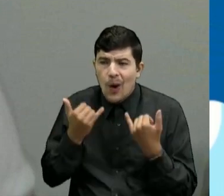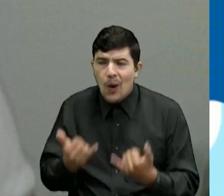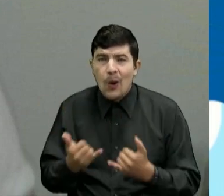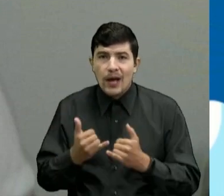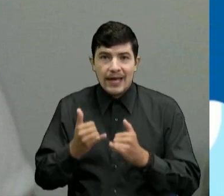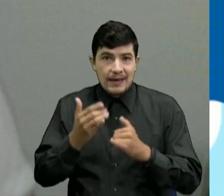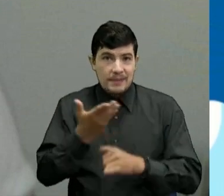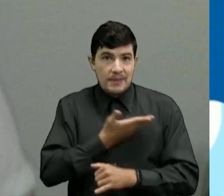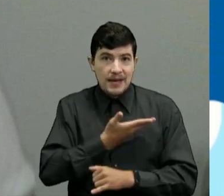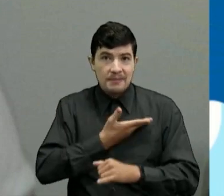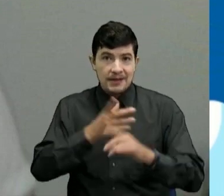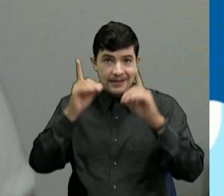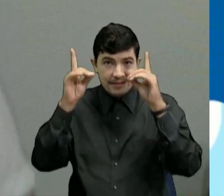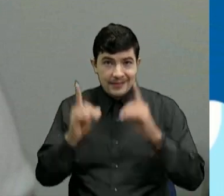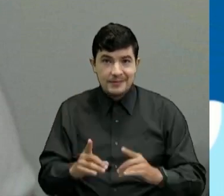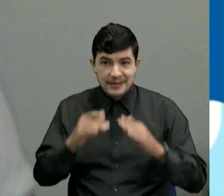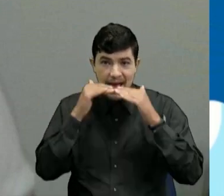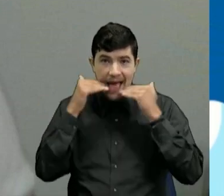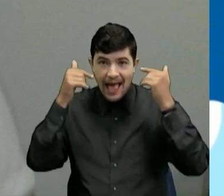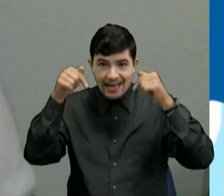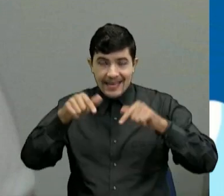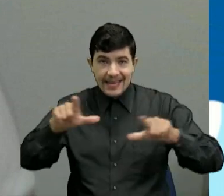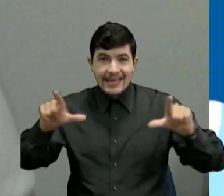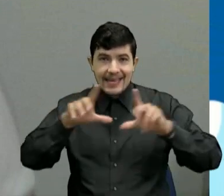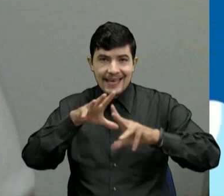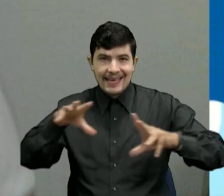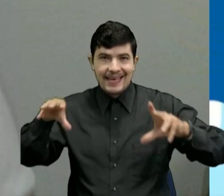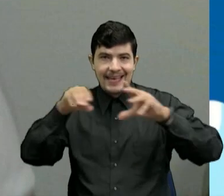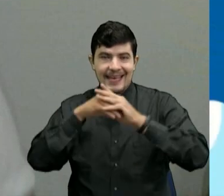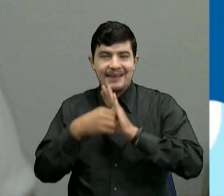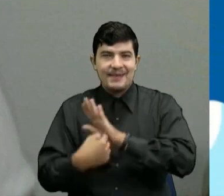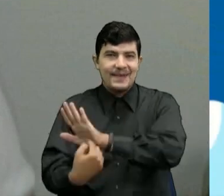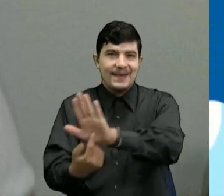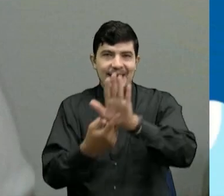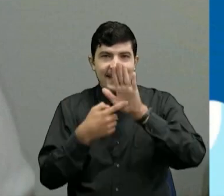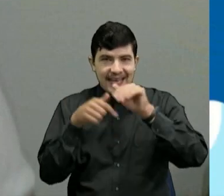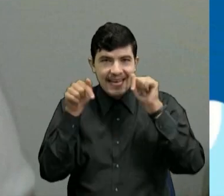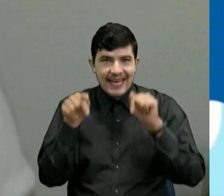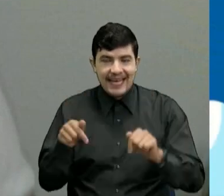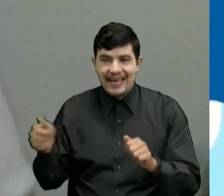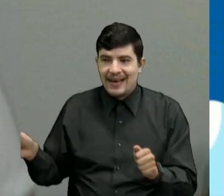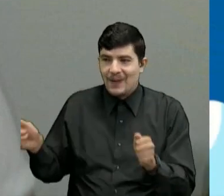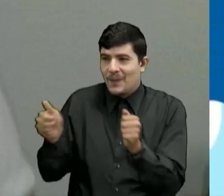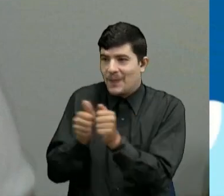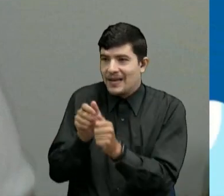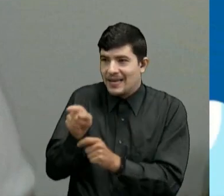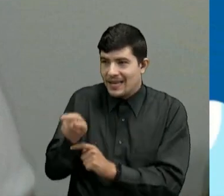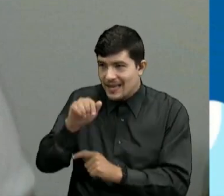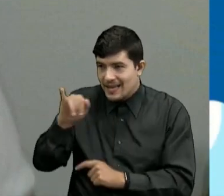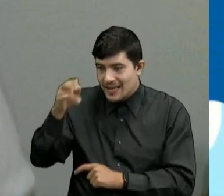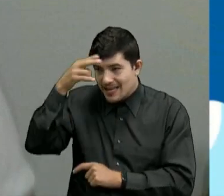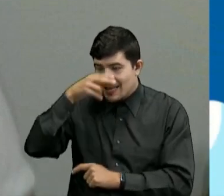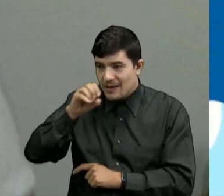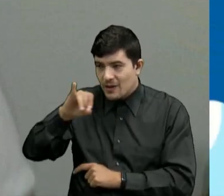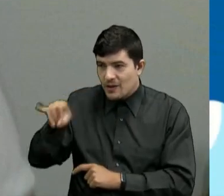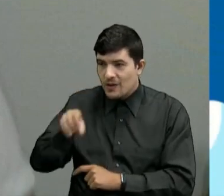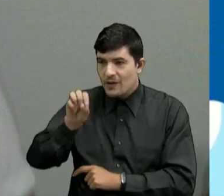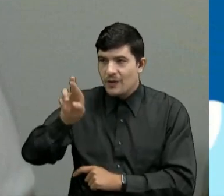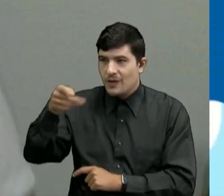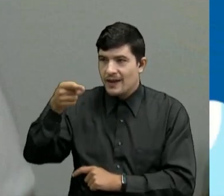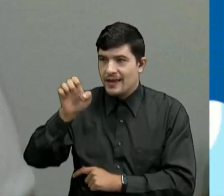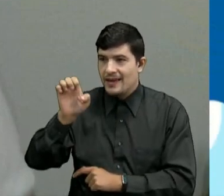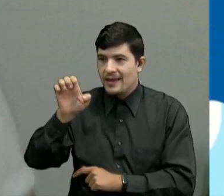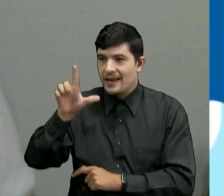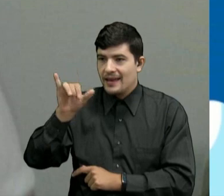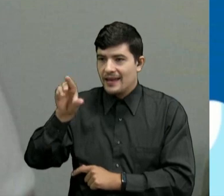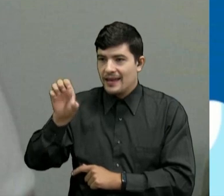sonreírle a la cámara del canal TRO Decidió salir en la pantalla Y acompañar a Jorge Eliezer Reportando sintonía en